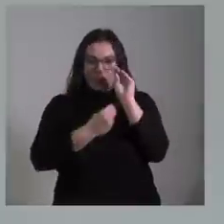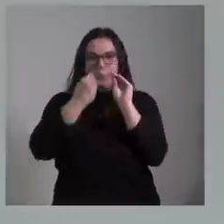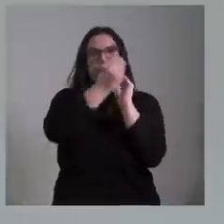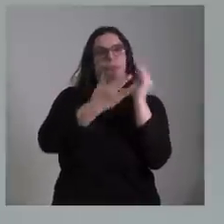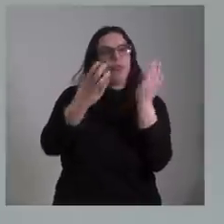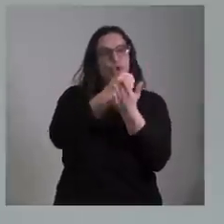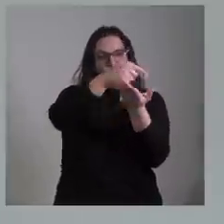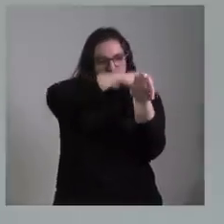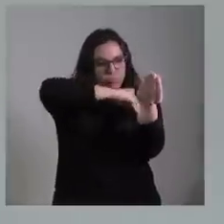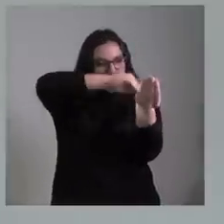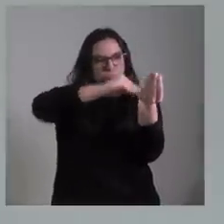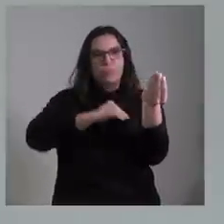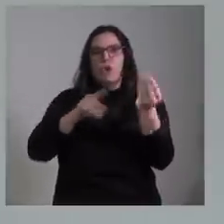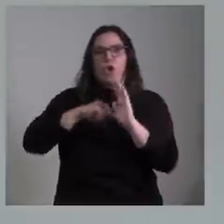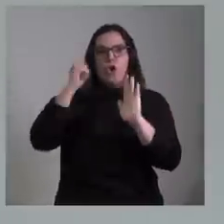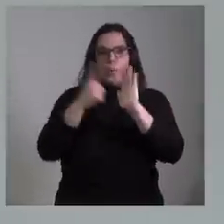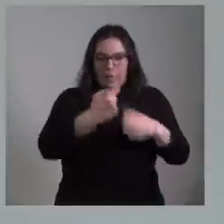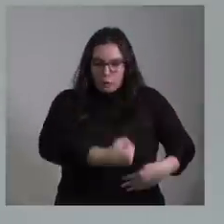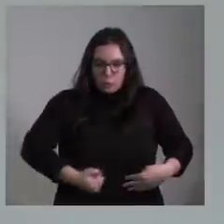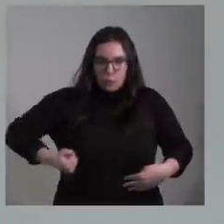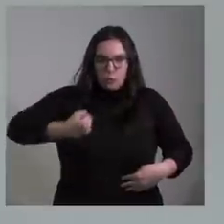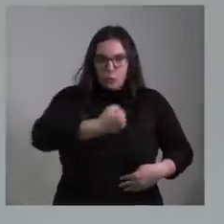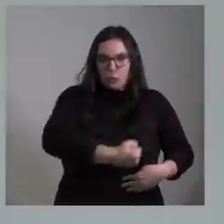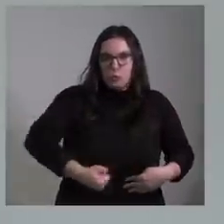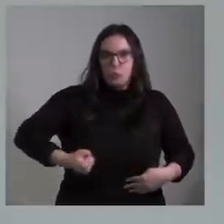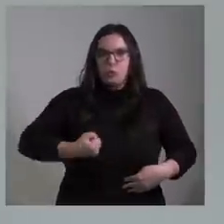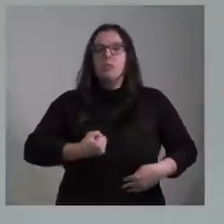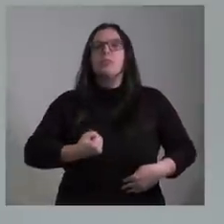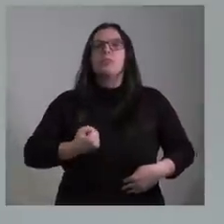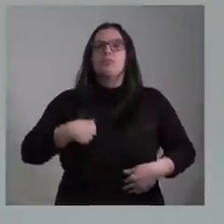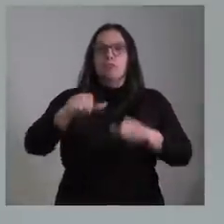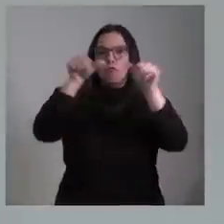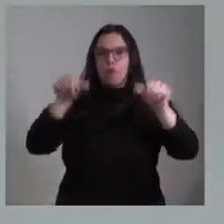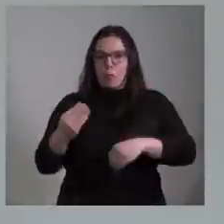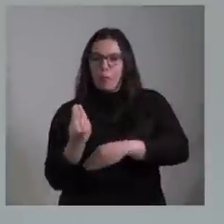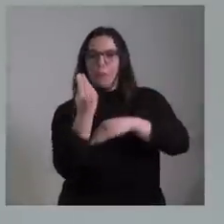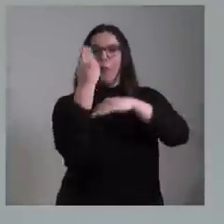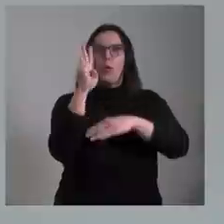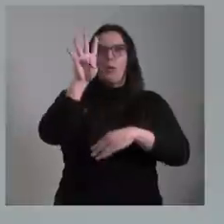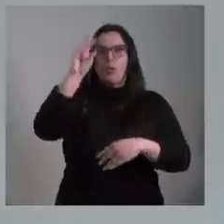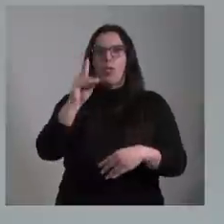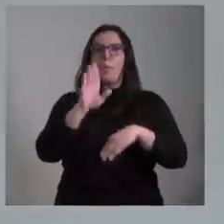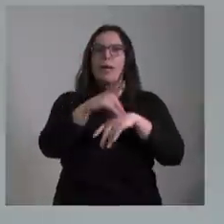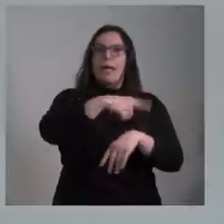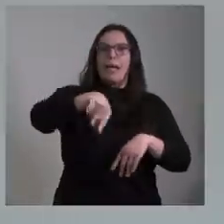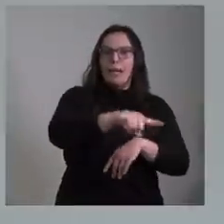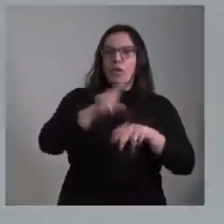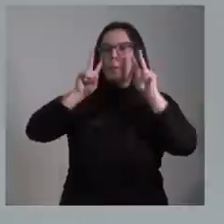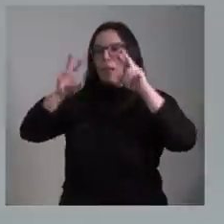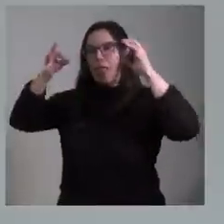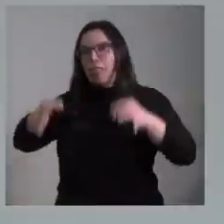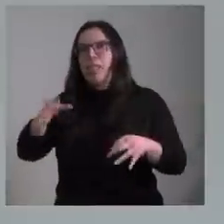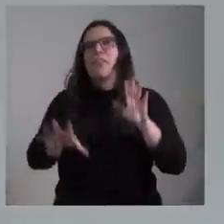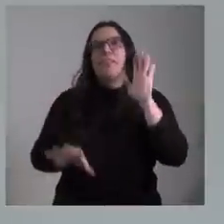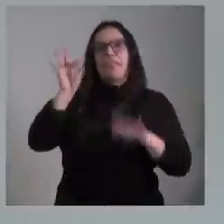del cuerpo del niño que está siendo gestado pues para que puedan tomar una decisión mucho más consciente sobre